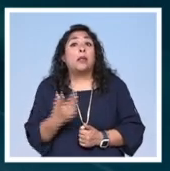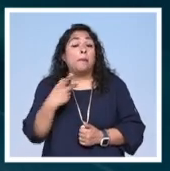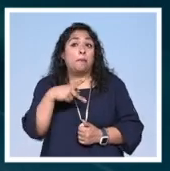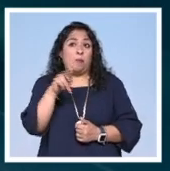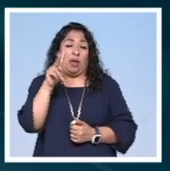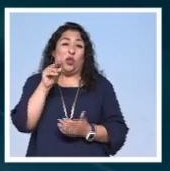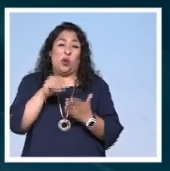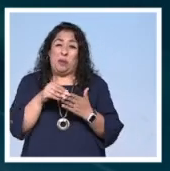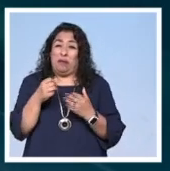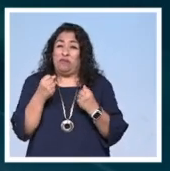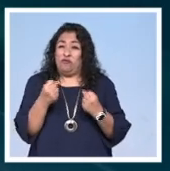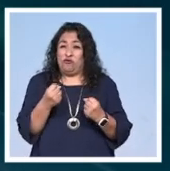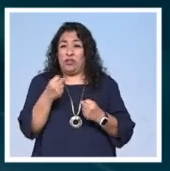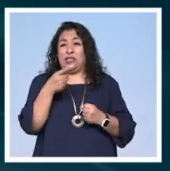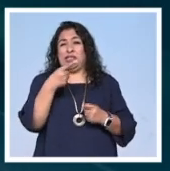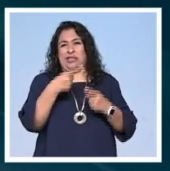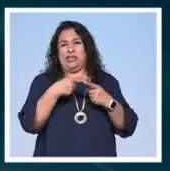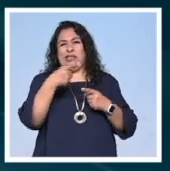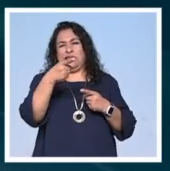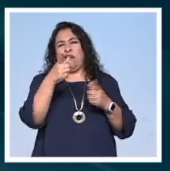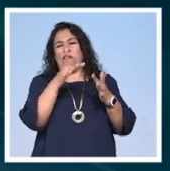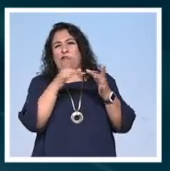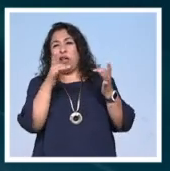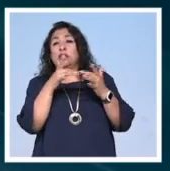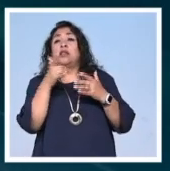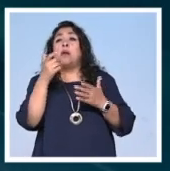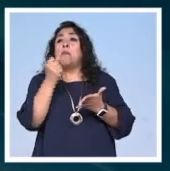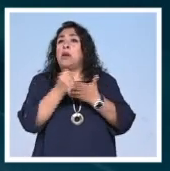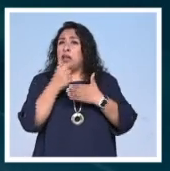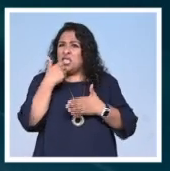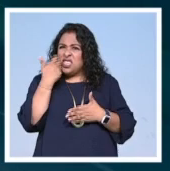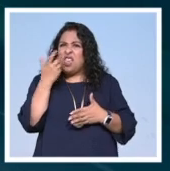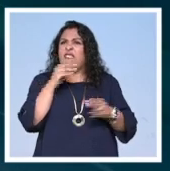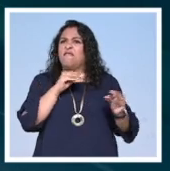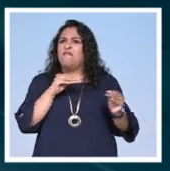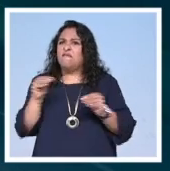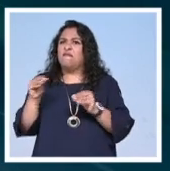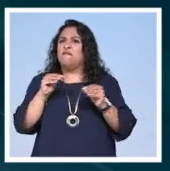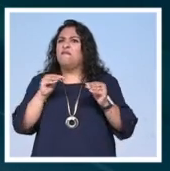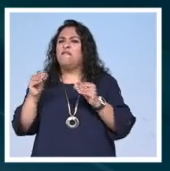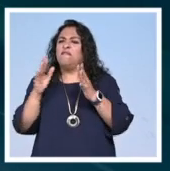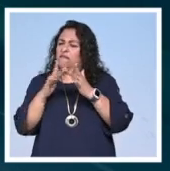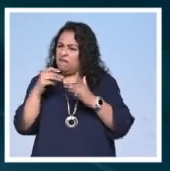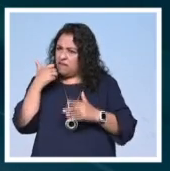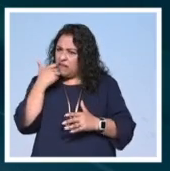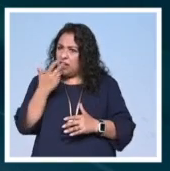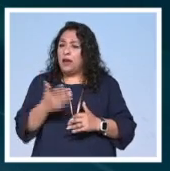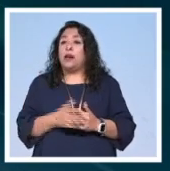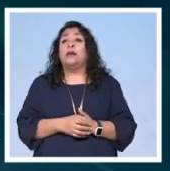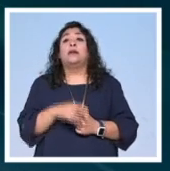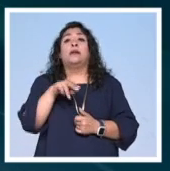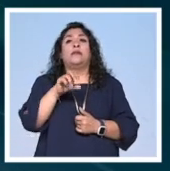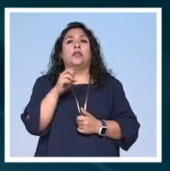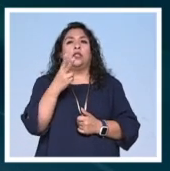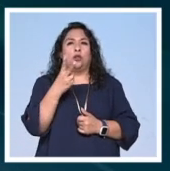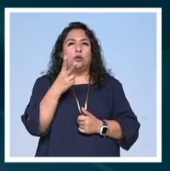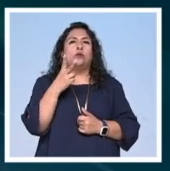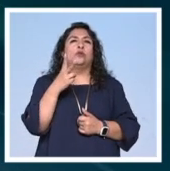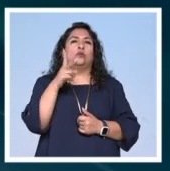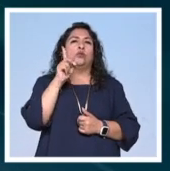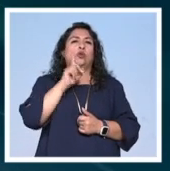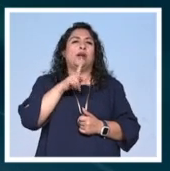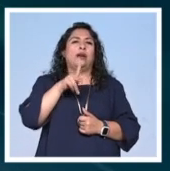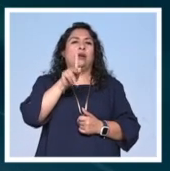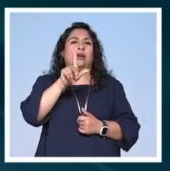aún con las exigencias del mercado galo las marcas siguen queriendo instalarse en ese territorio para Noticias 22